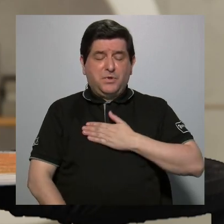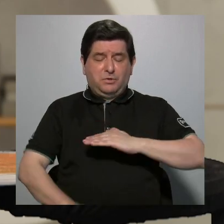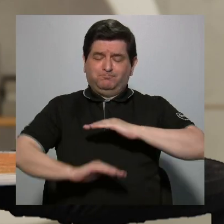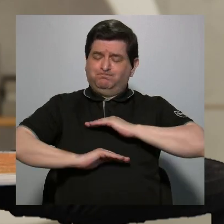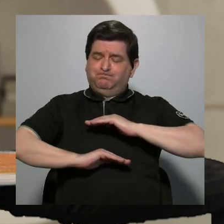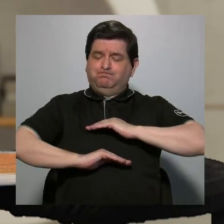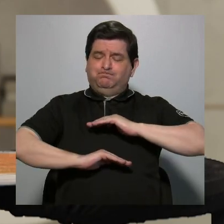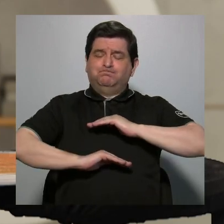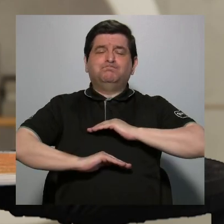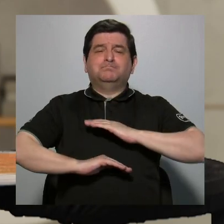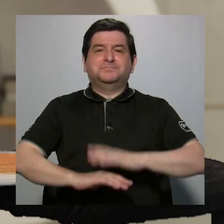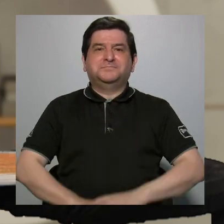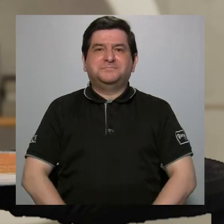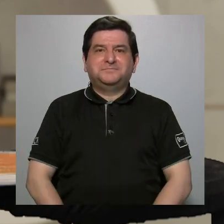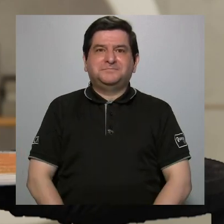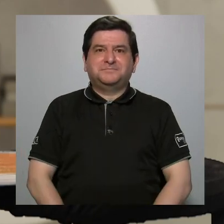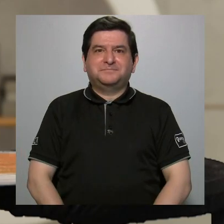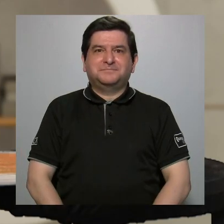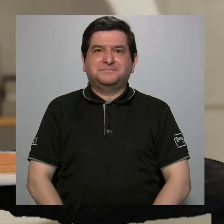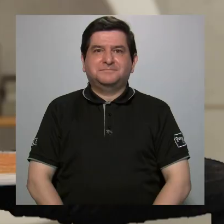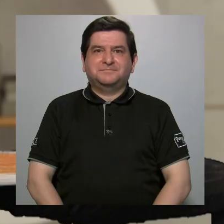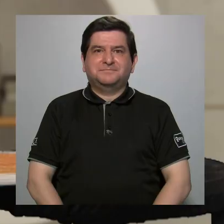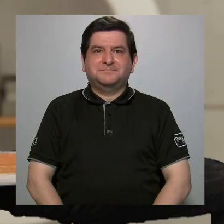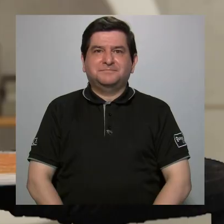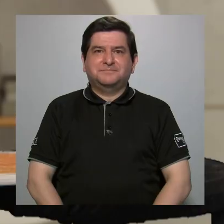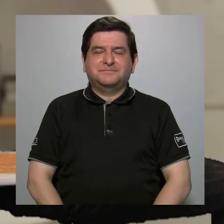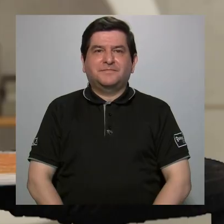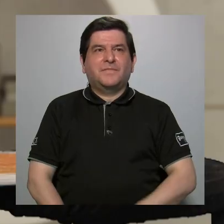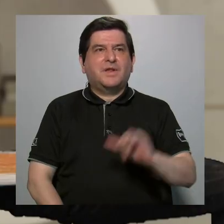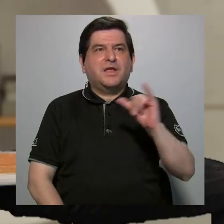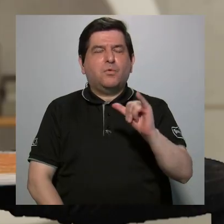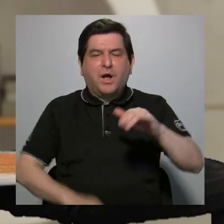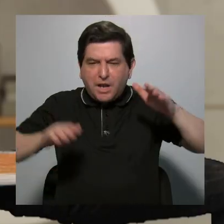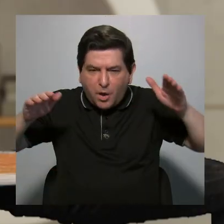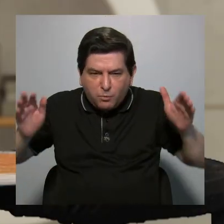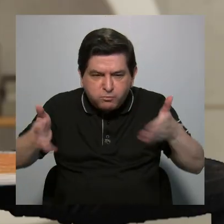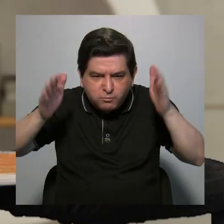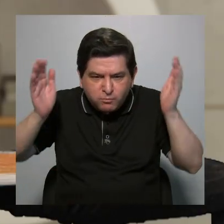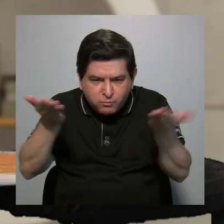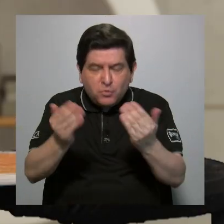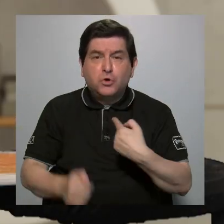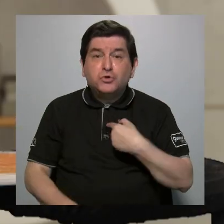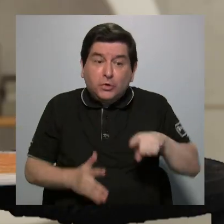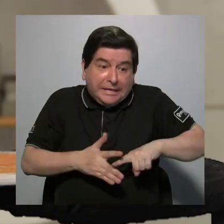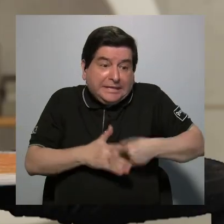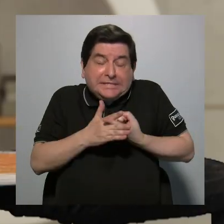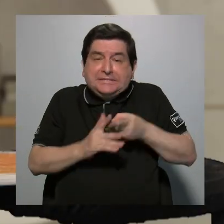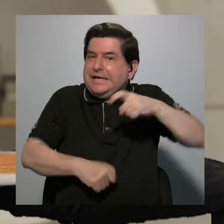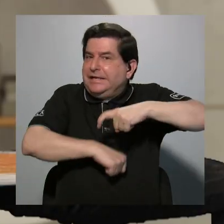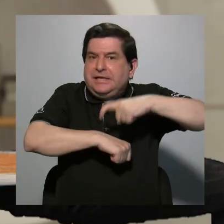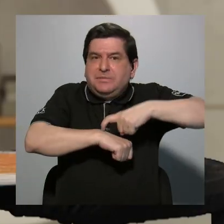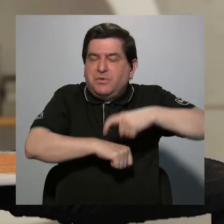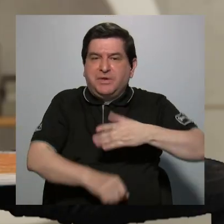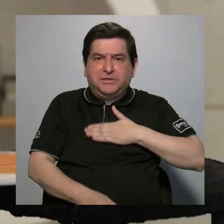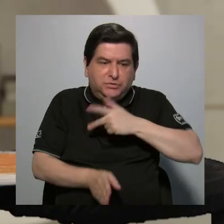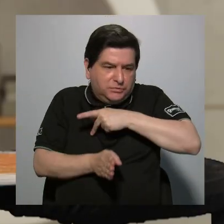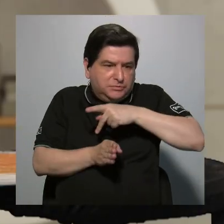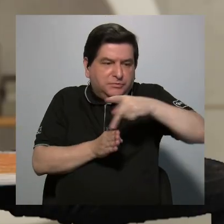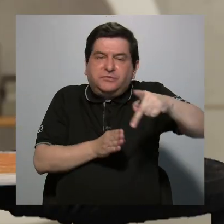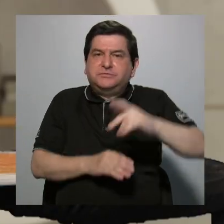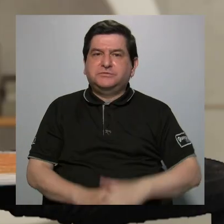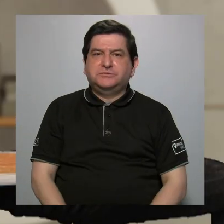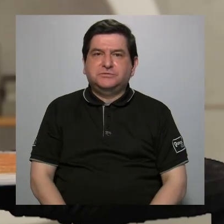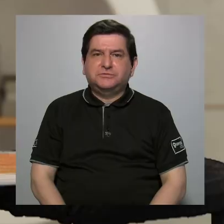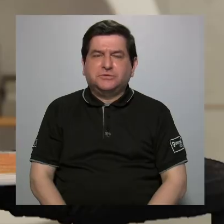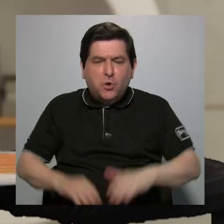causa mucha satisfacción, ¿no? Desde luego. Y fue como un empujón para mí, porque estaba yo empezando prácticamente mi